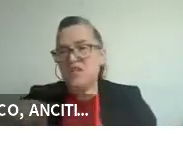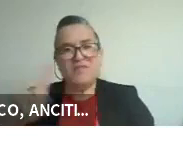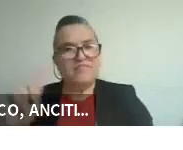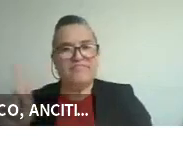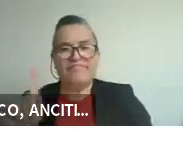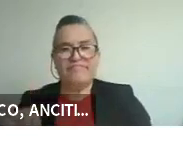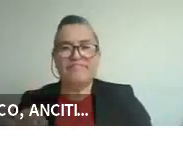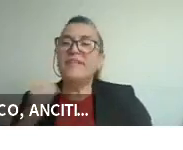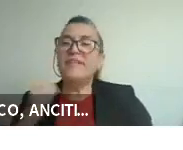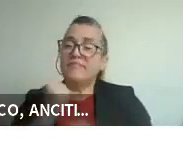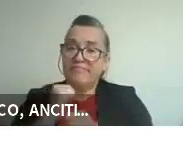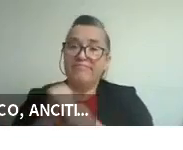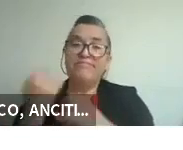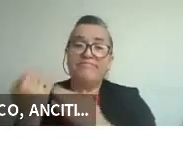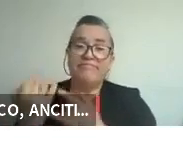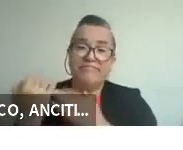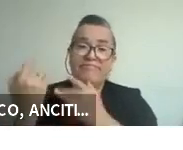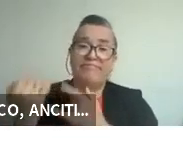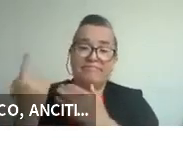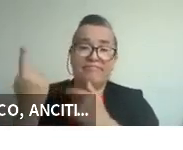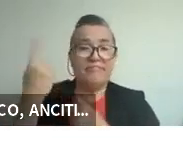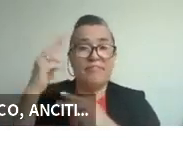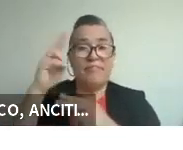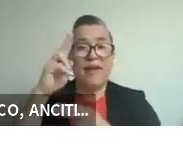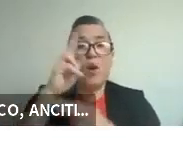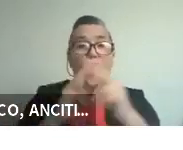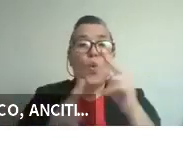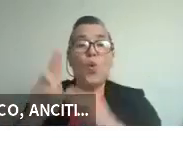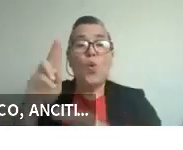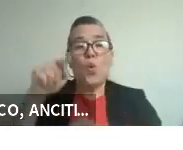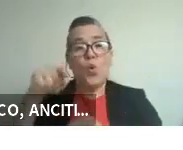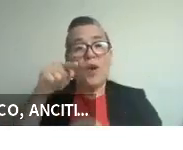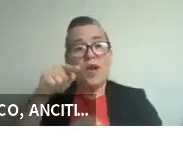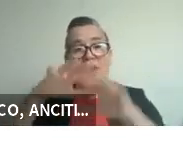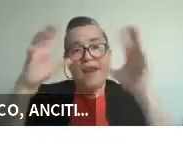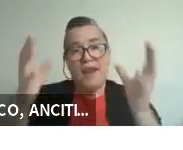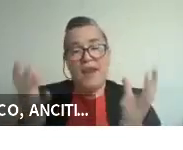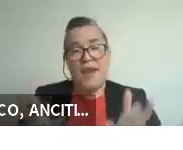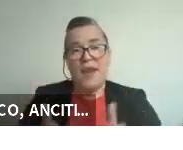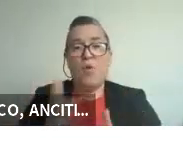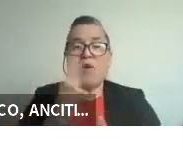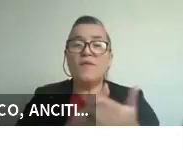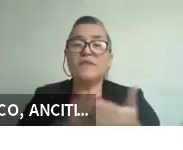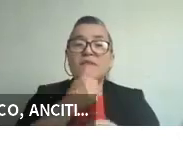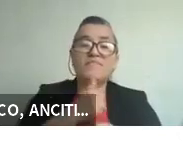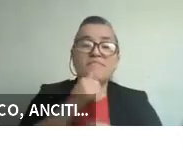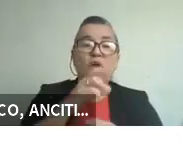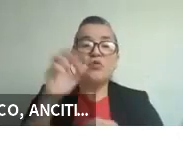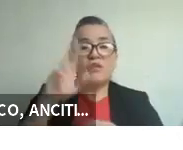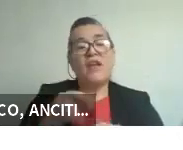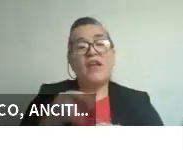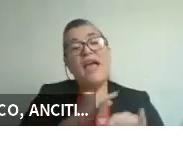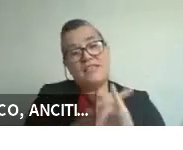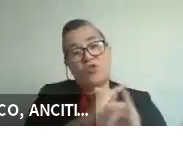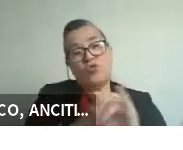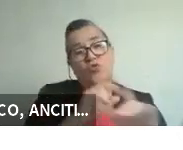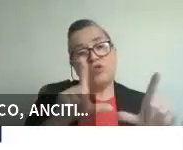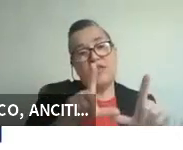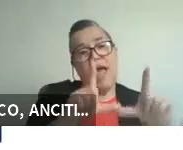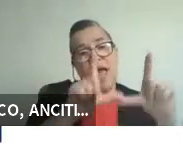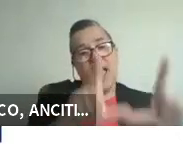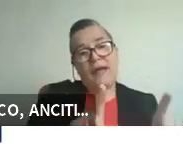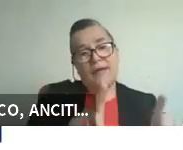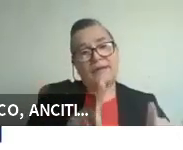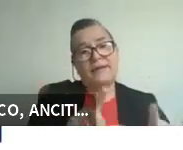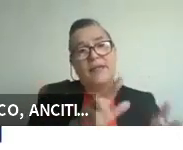que es una tarea pendiente para el universo de universidades privadas en costa rica y para docentes de acreditación por supuesto